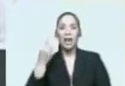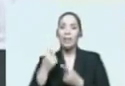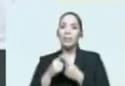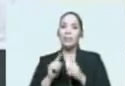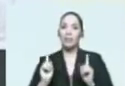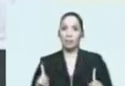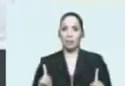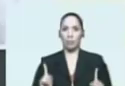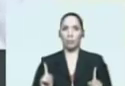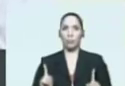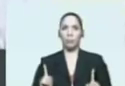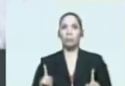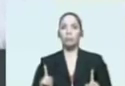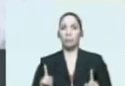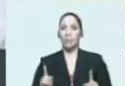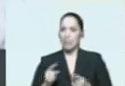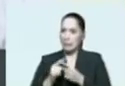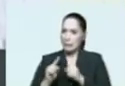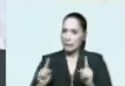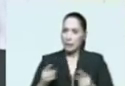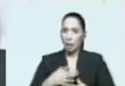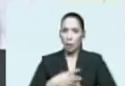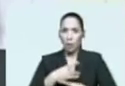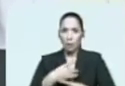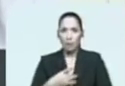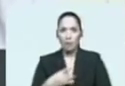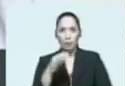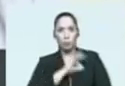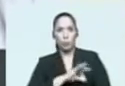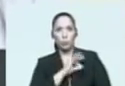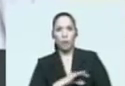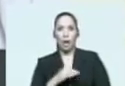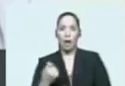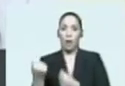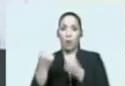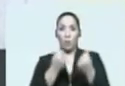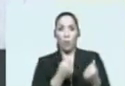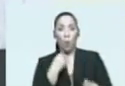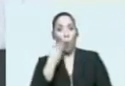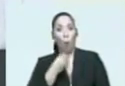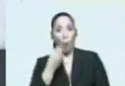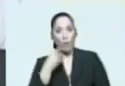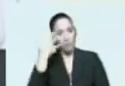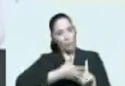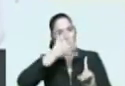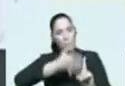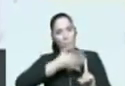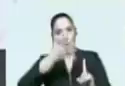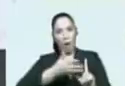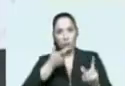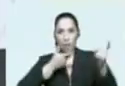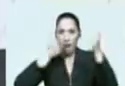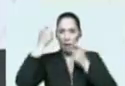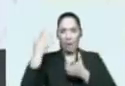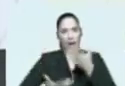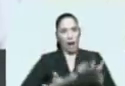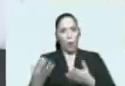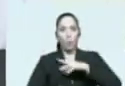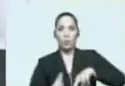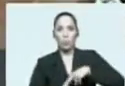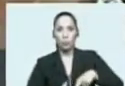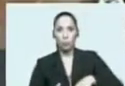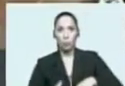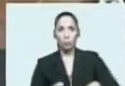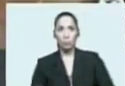distintos intereses sociales y económicos los jóvenes militantes formados por chávez al calor de esta revolución no